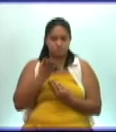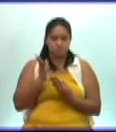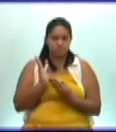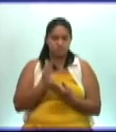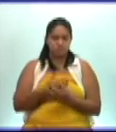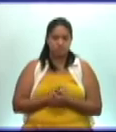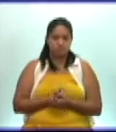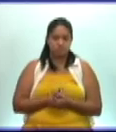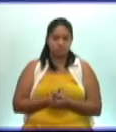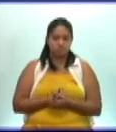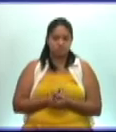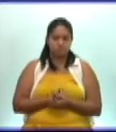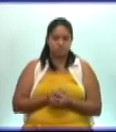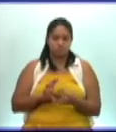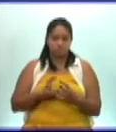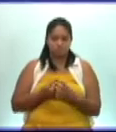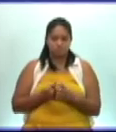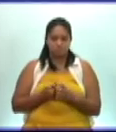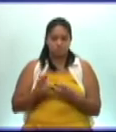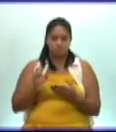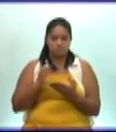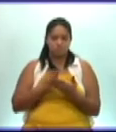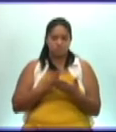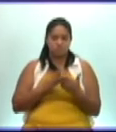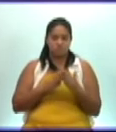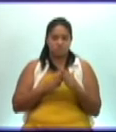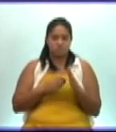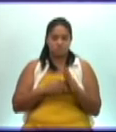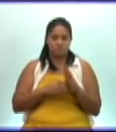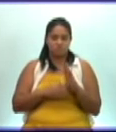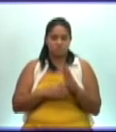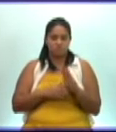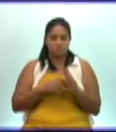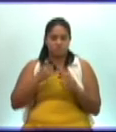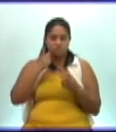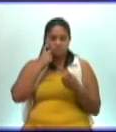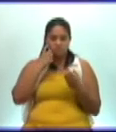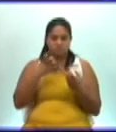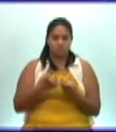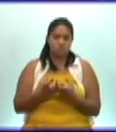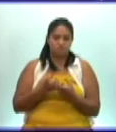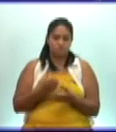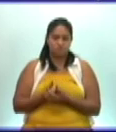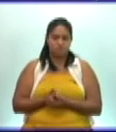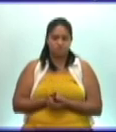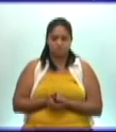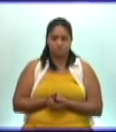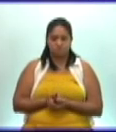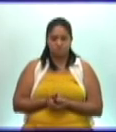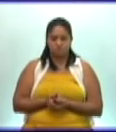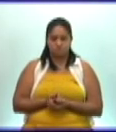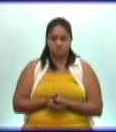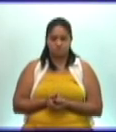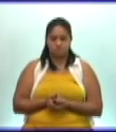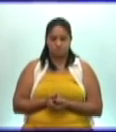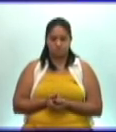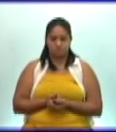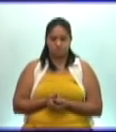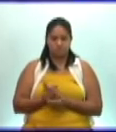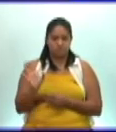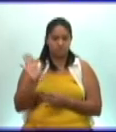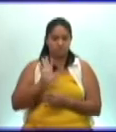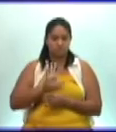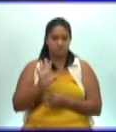de elementos importantes para dar continuidad a la enseñanza de la física en el grado preuniversitario. Entonces, nos estamos